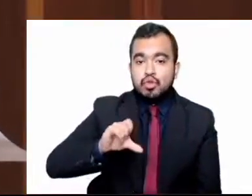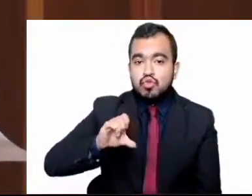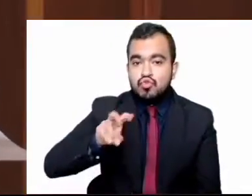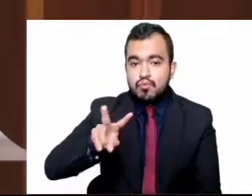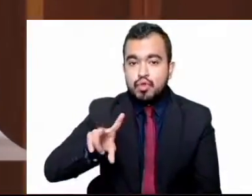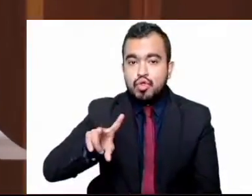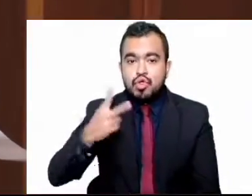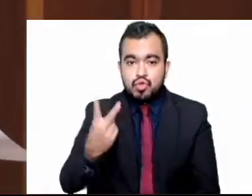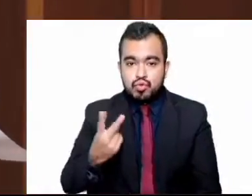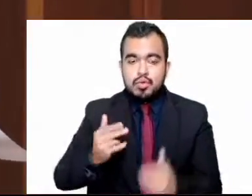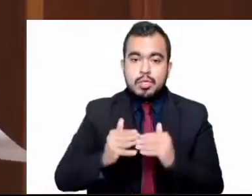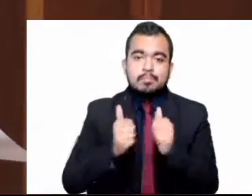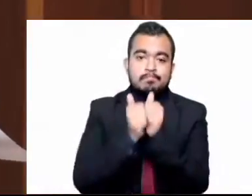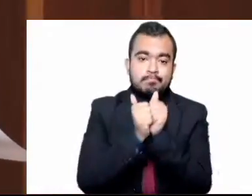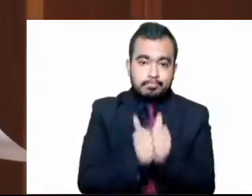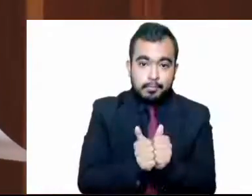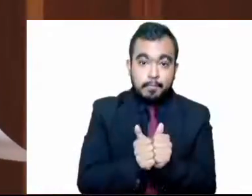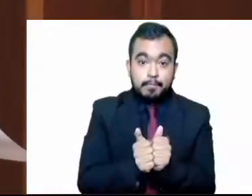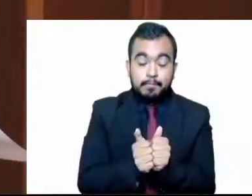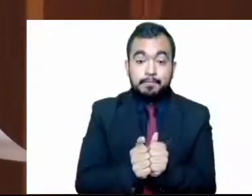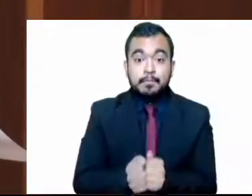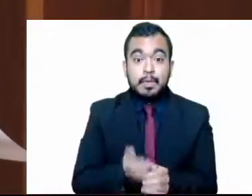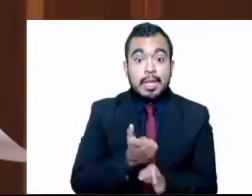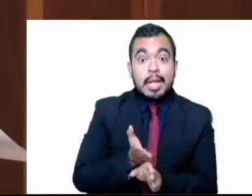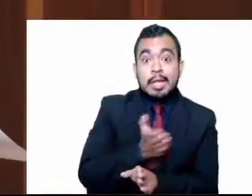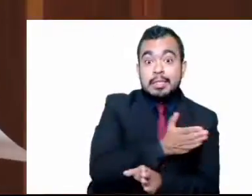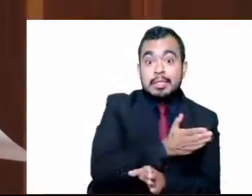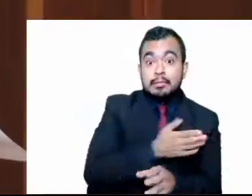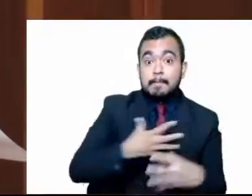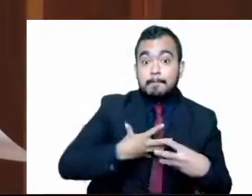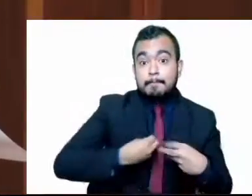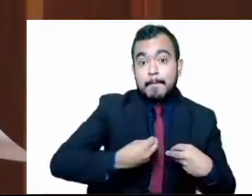Desde que comenzó la pandemia a causa de la enfermedad